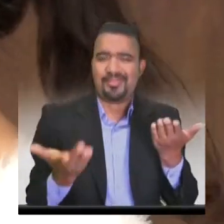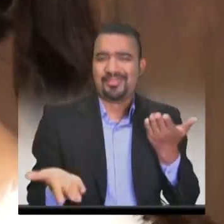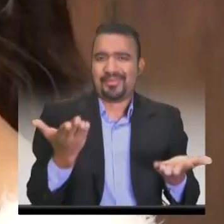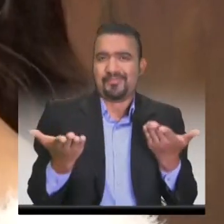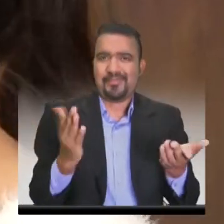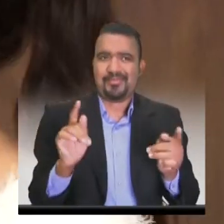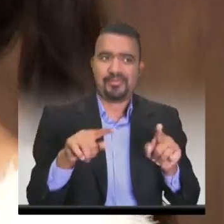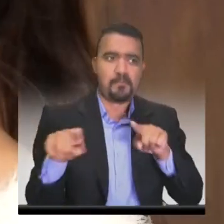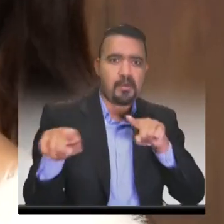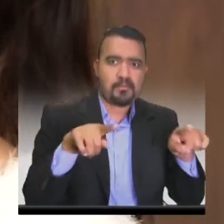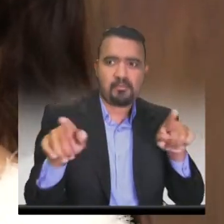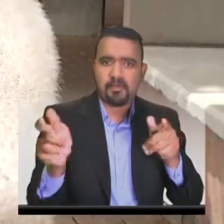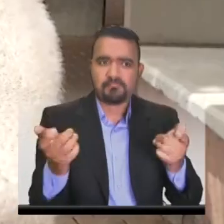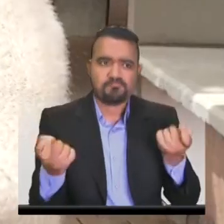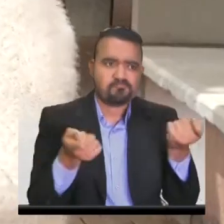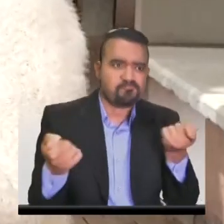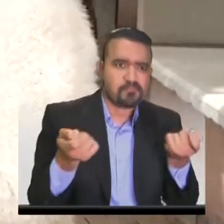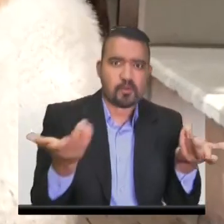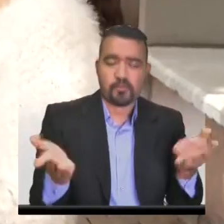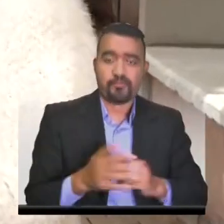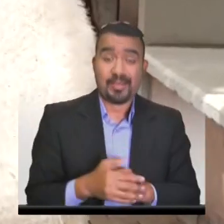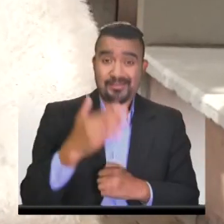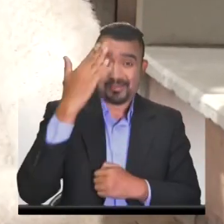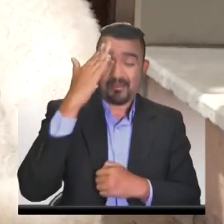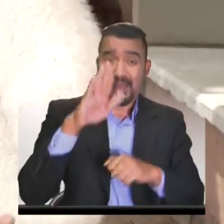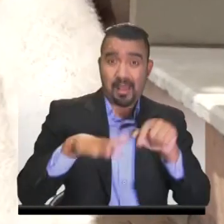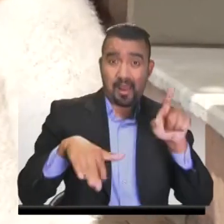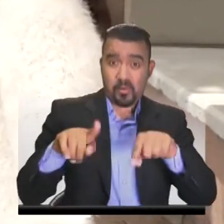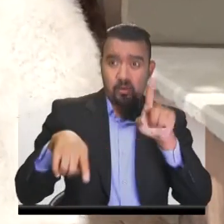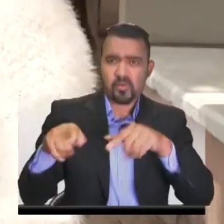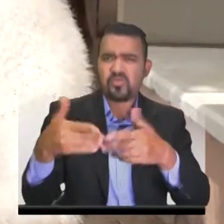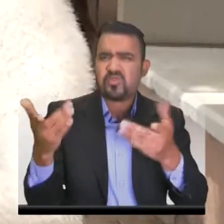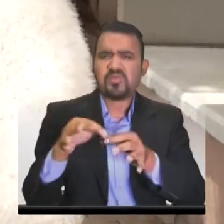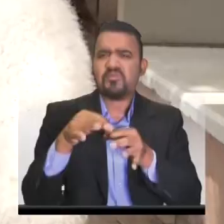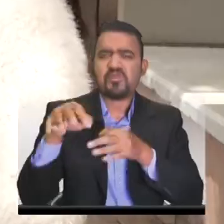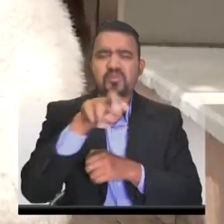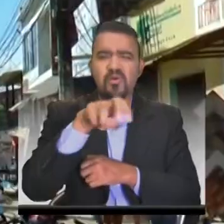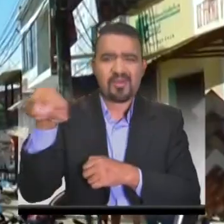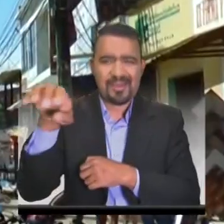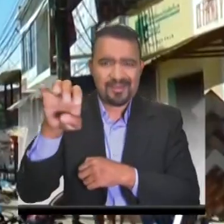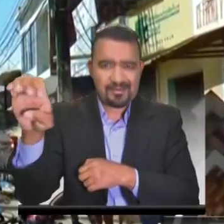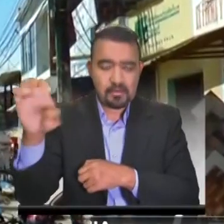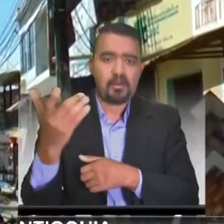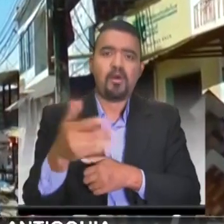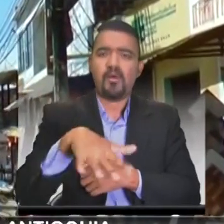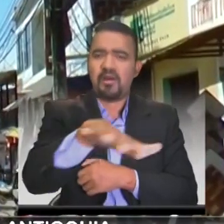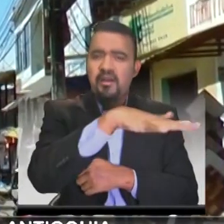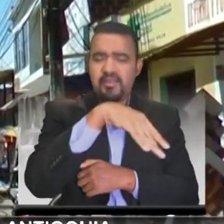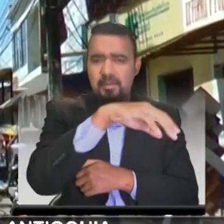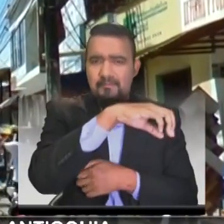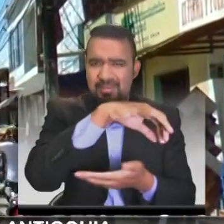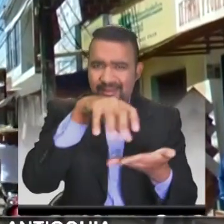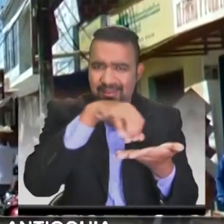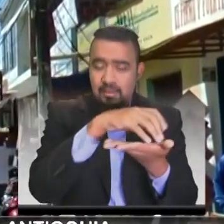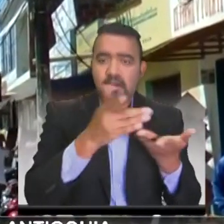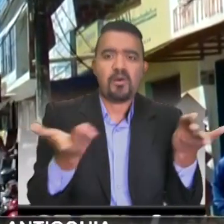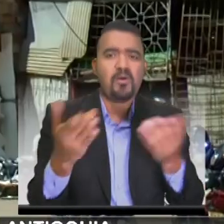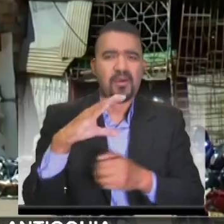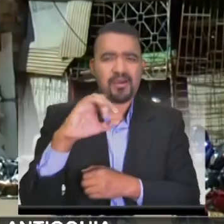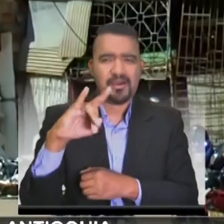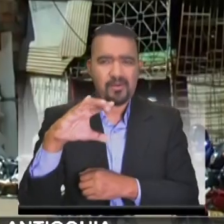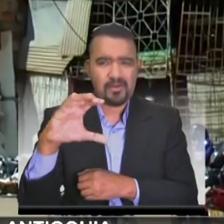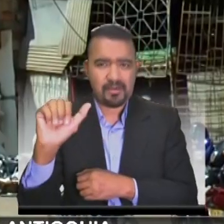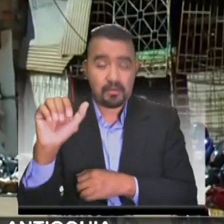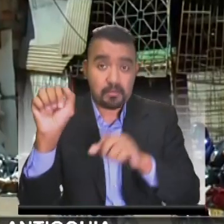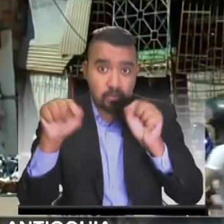Secretaría de Productividad, en regiones más rurales como Nordeste, Magdalena Medio, Bajo Cauca y Norte, la apertura